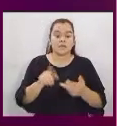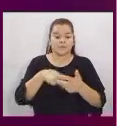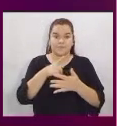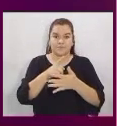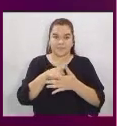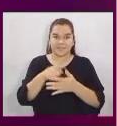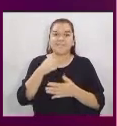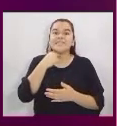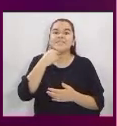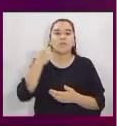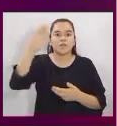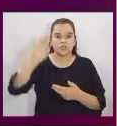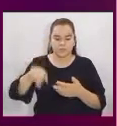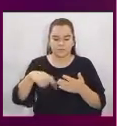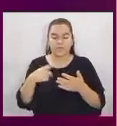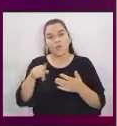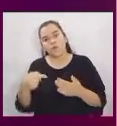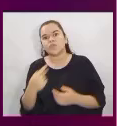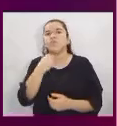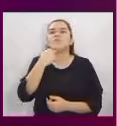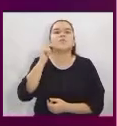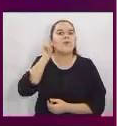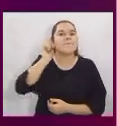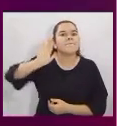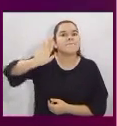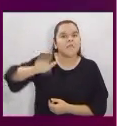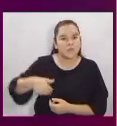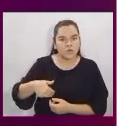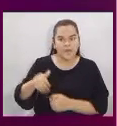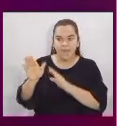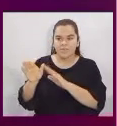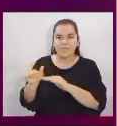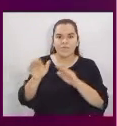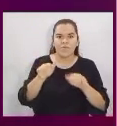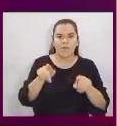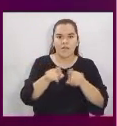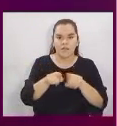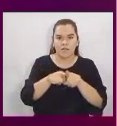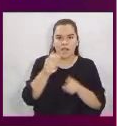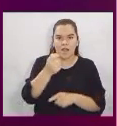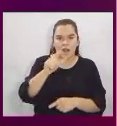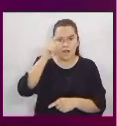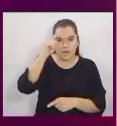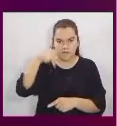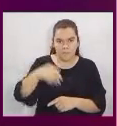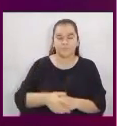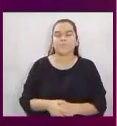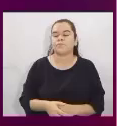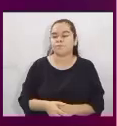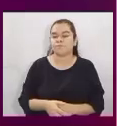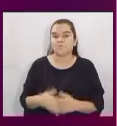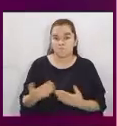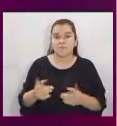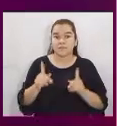normalmente. Solo Abner, mi hijo menor, es el que respondió de una manera similar